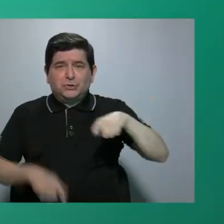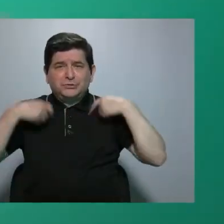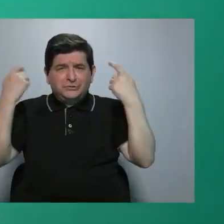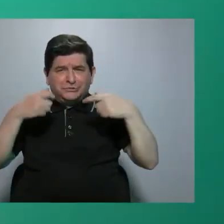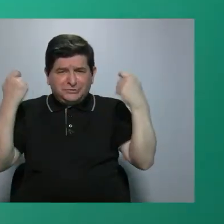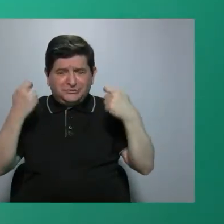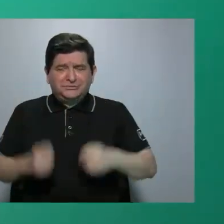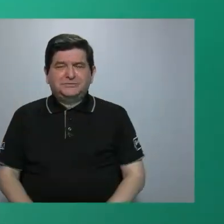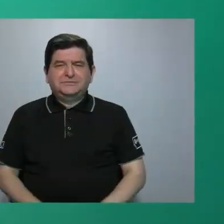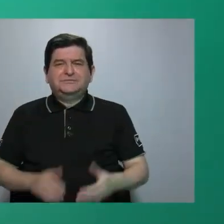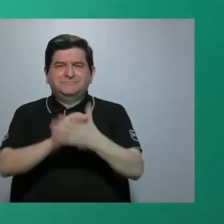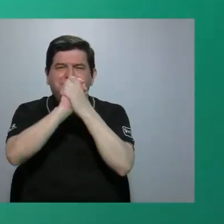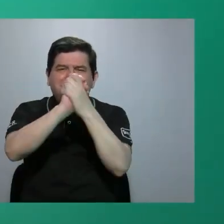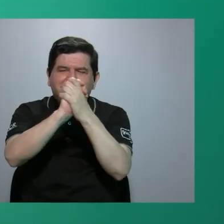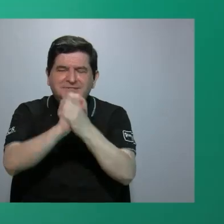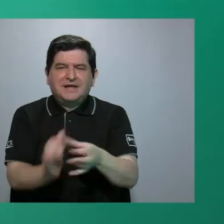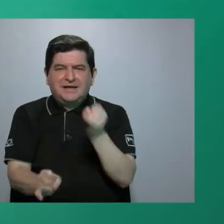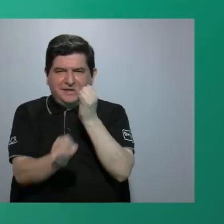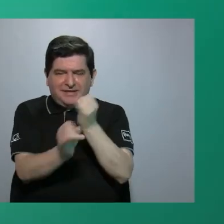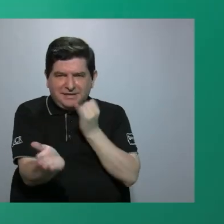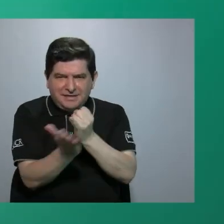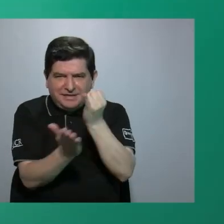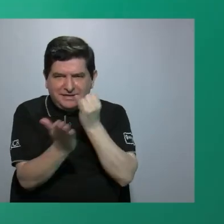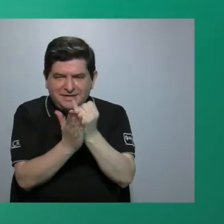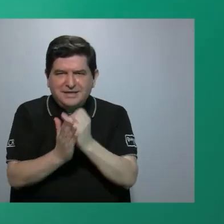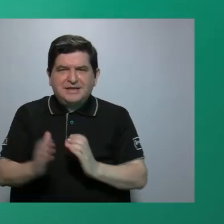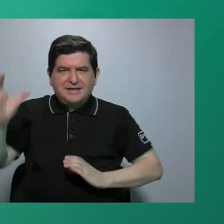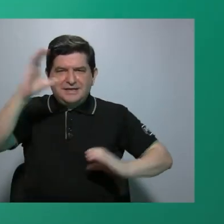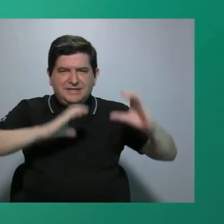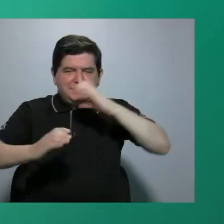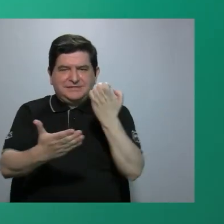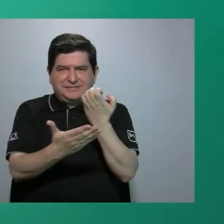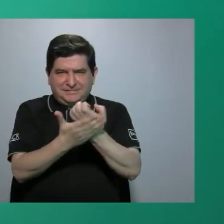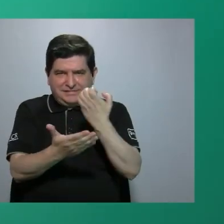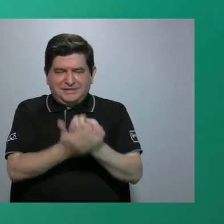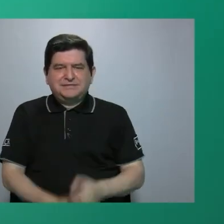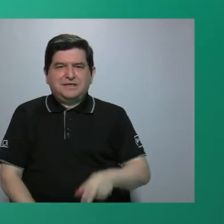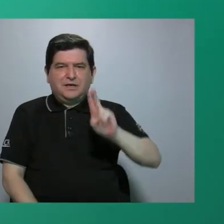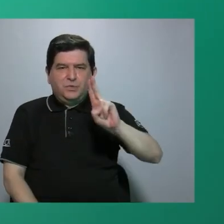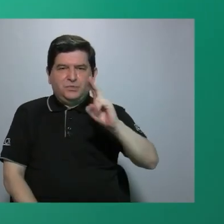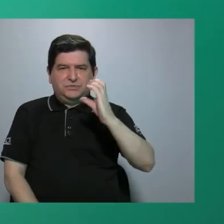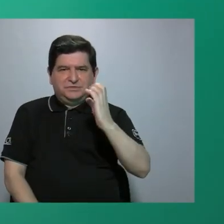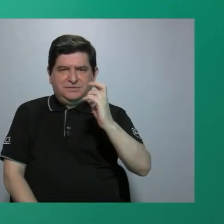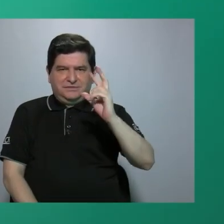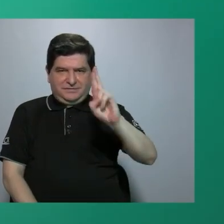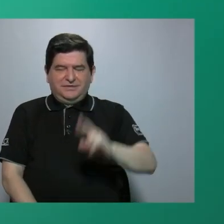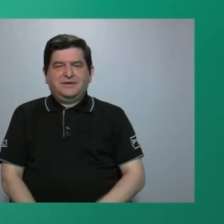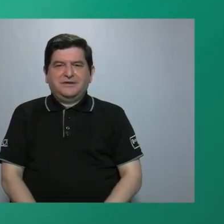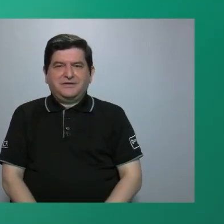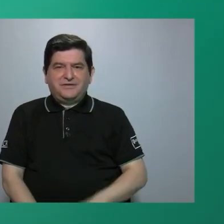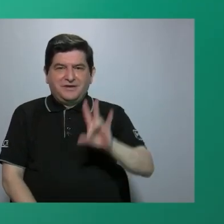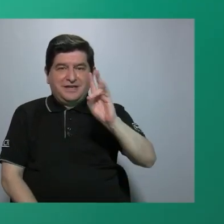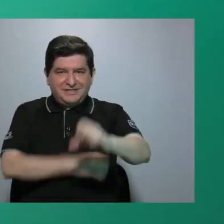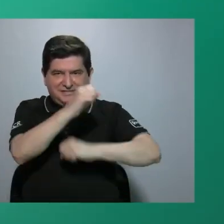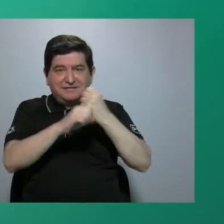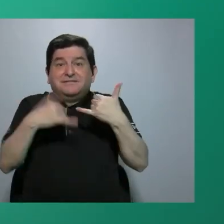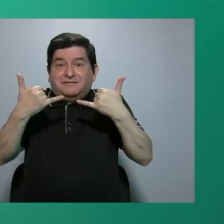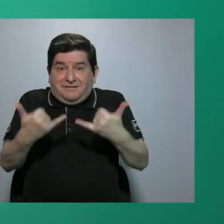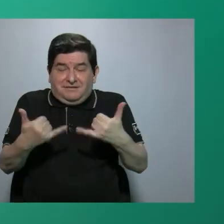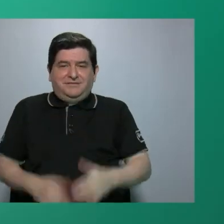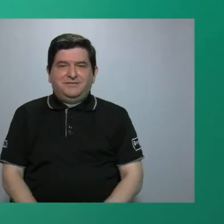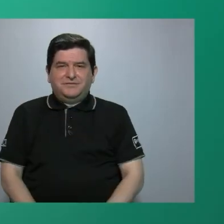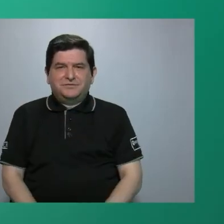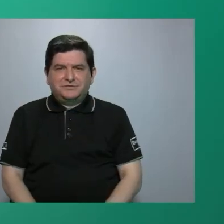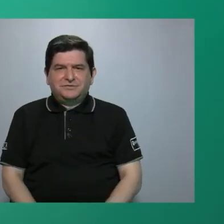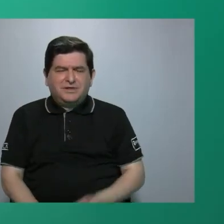Estamos celebrando. Felicidades al Instituto de Investigaciones de Ciencias Económicas de la Universidad de Costa Rica, que cumple